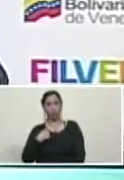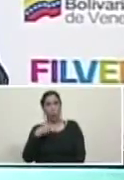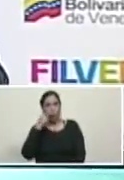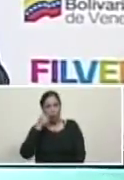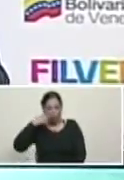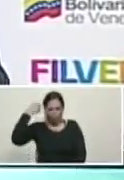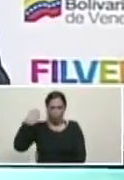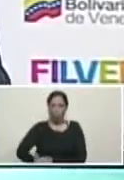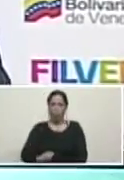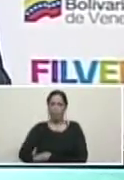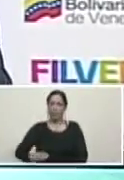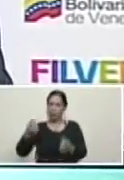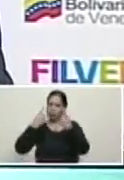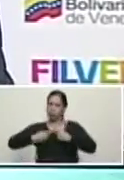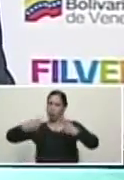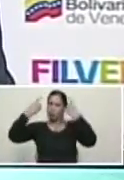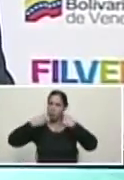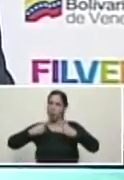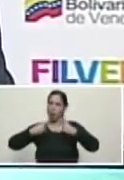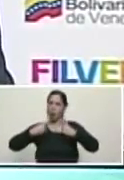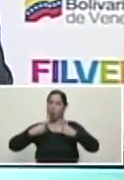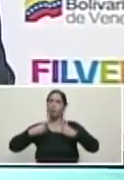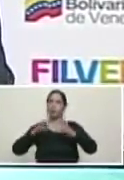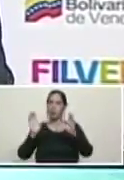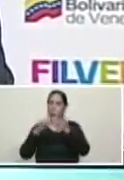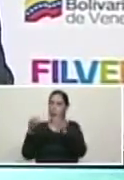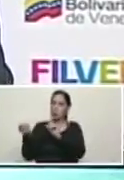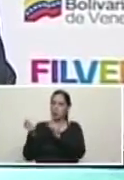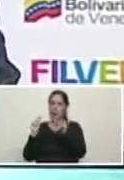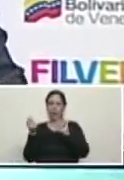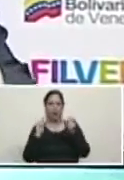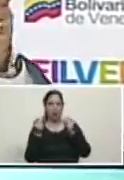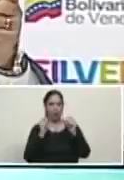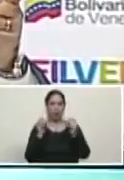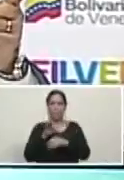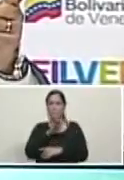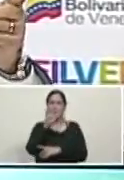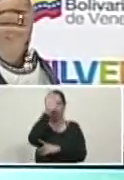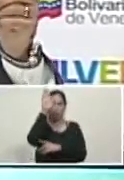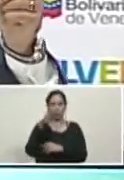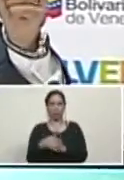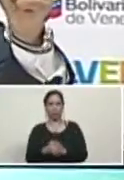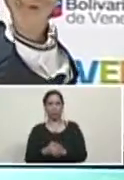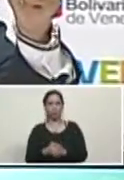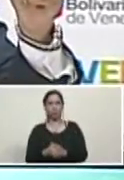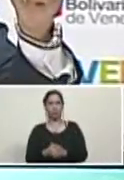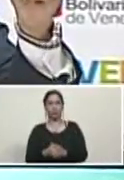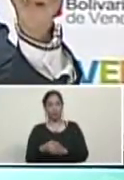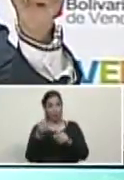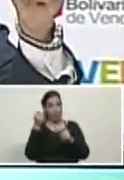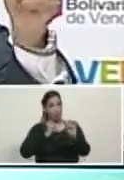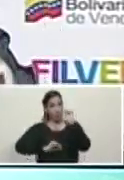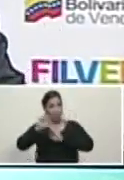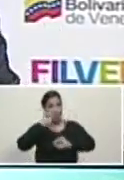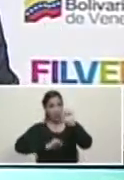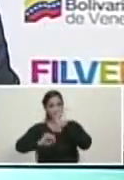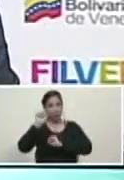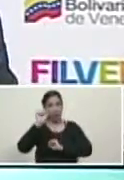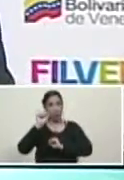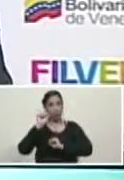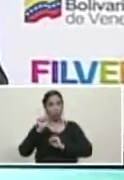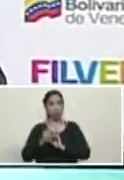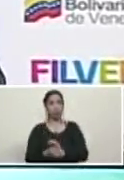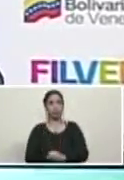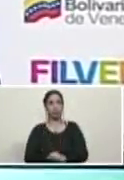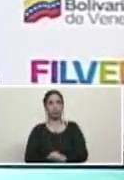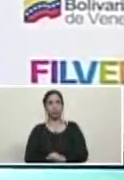debate de ideas en los sindicatos y en los barrios. Dictador, aquel que se educa defendiendo privilegios de oligarquía